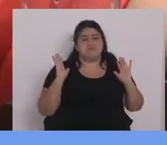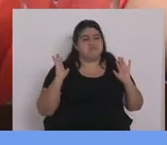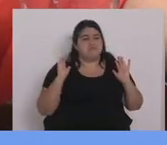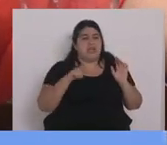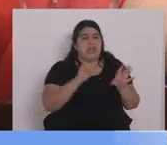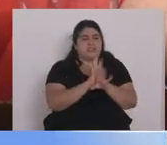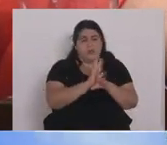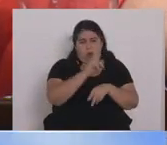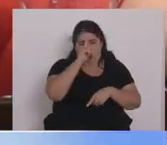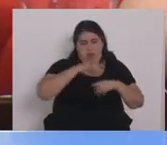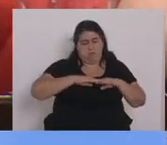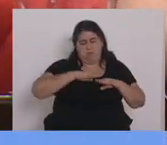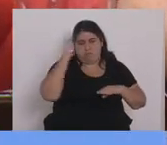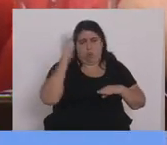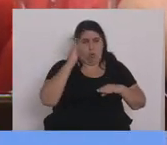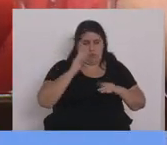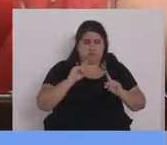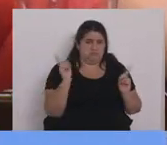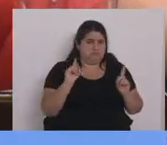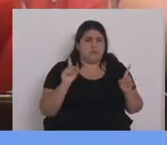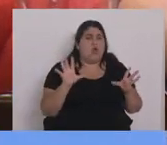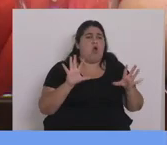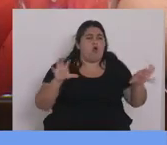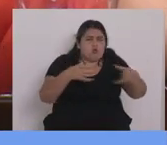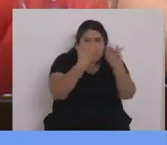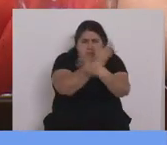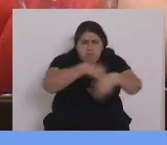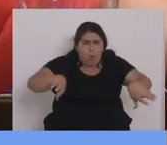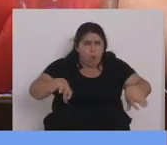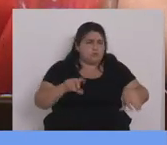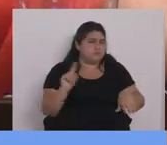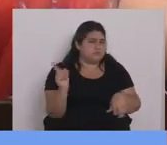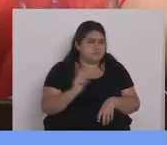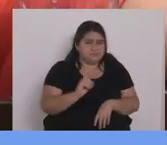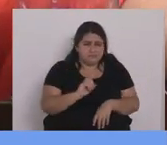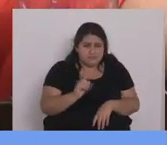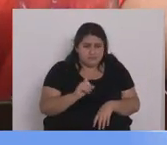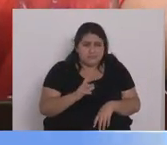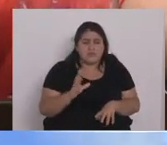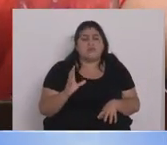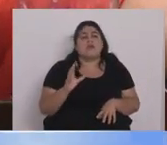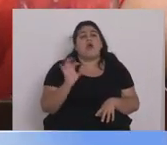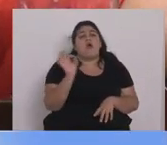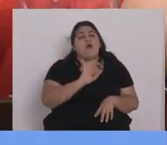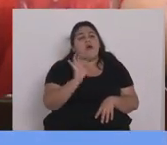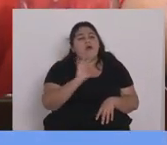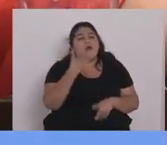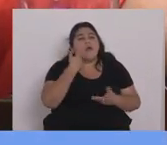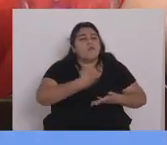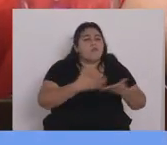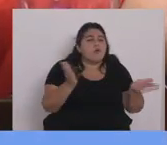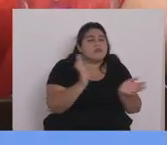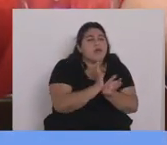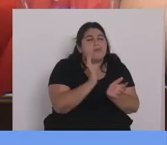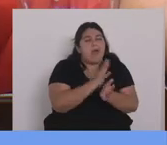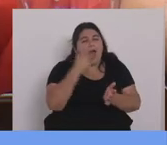colapso, no significa ninguna ruptura expuesta. No hay que confundir lealtad con